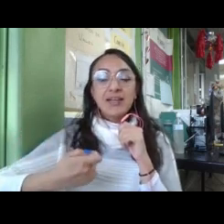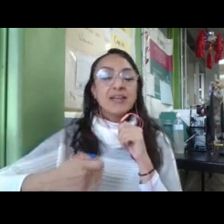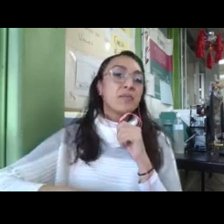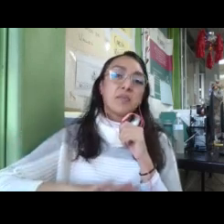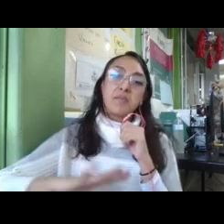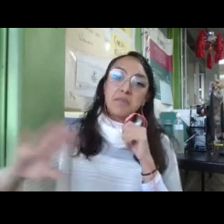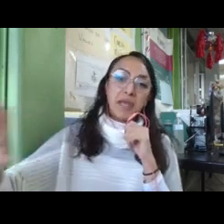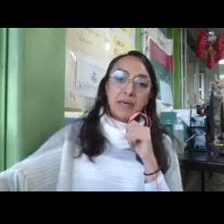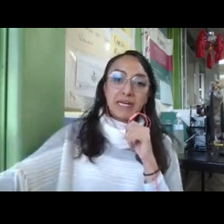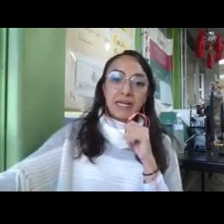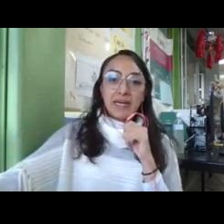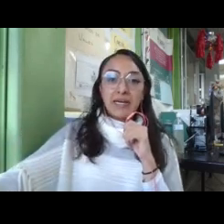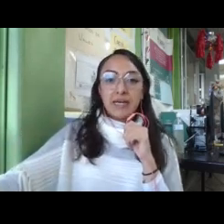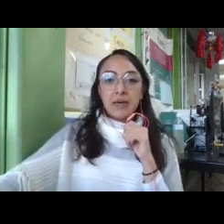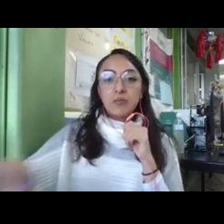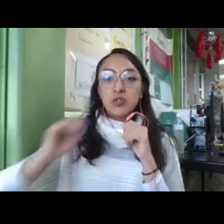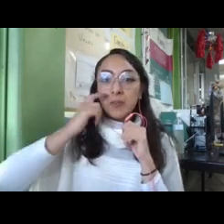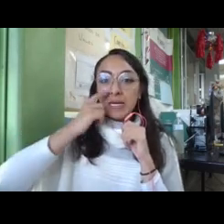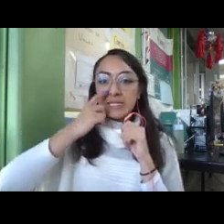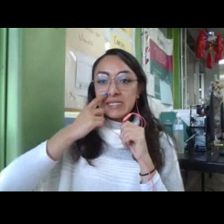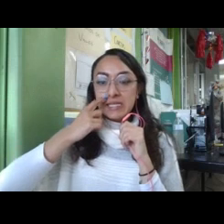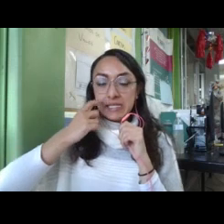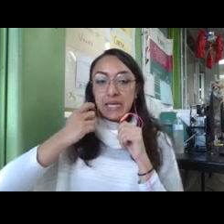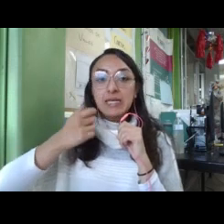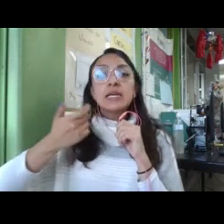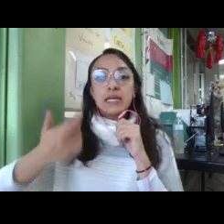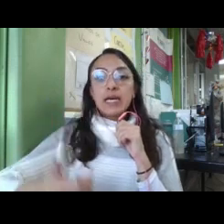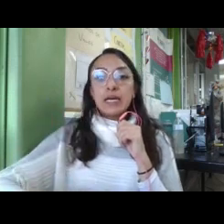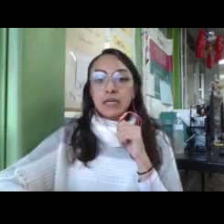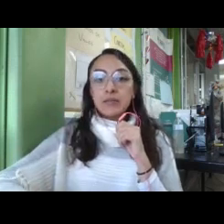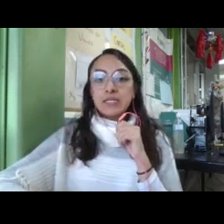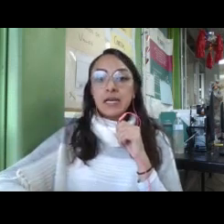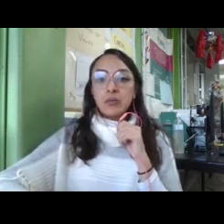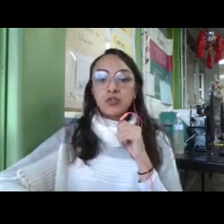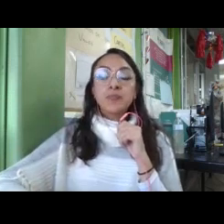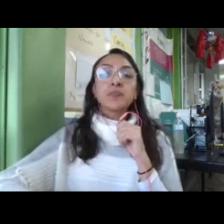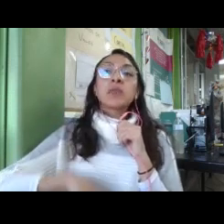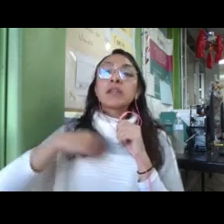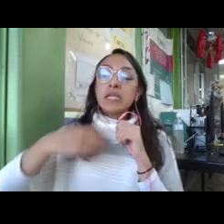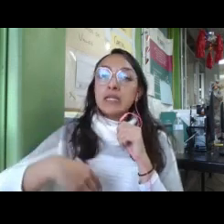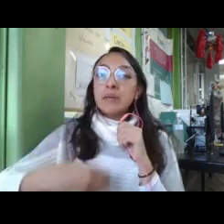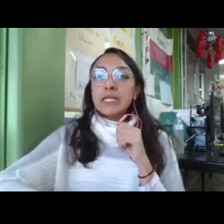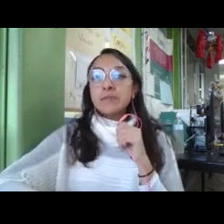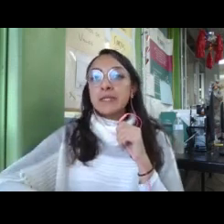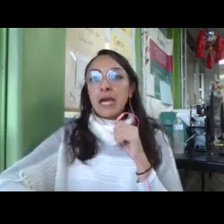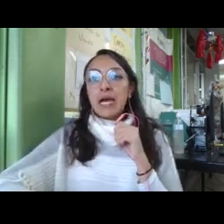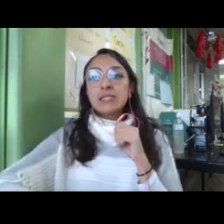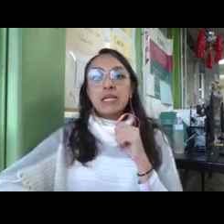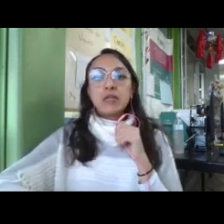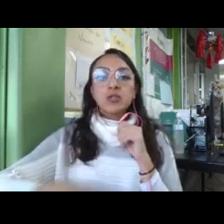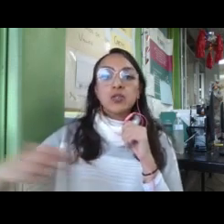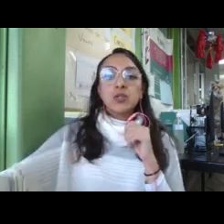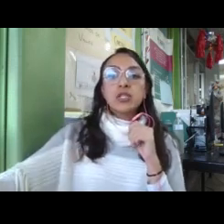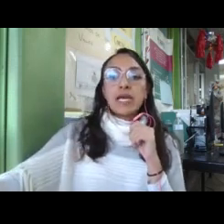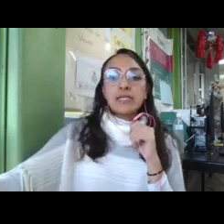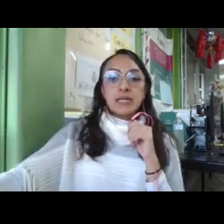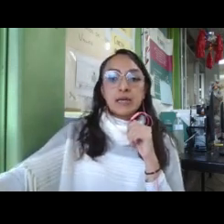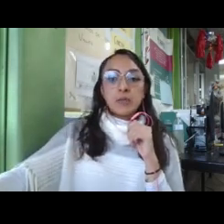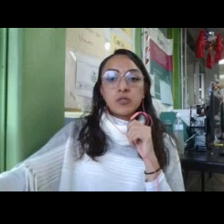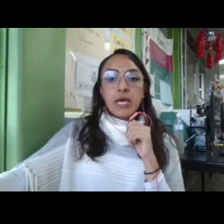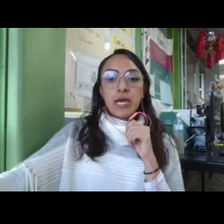gestual, de manera mucho más sencilla que a través de la voz. Tiene varias ventajas el que